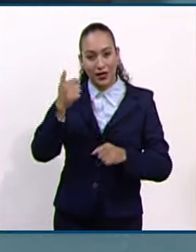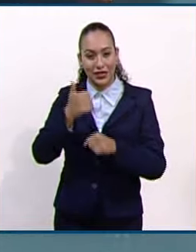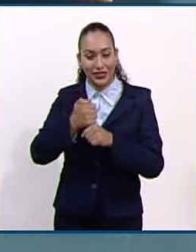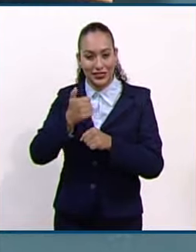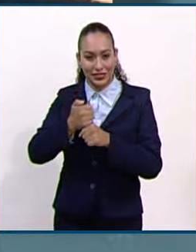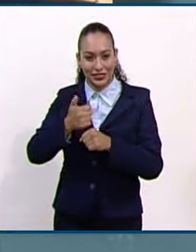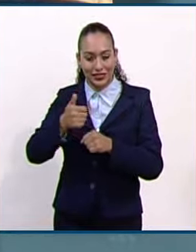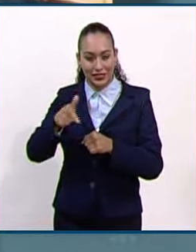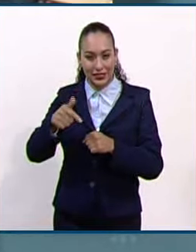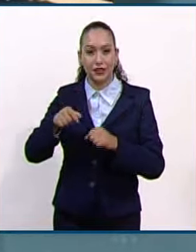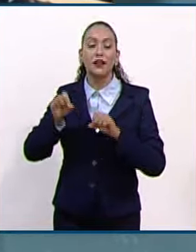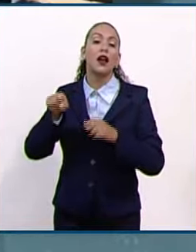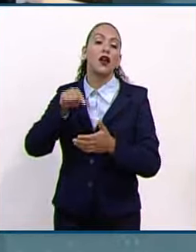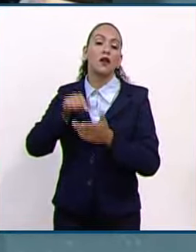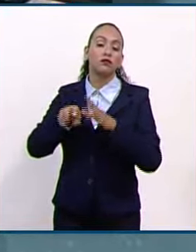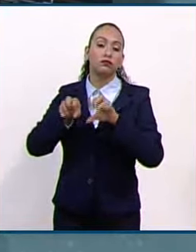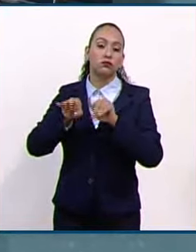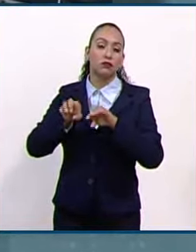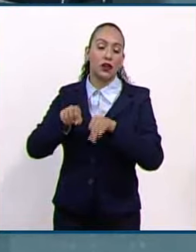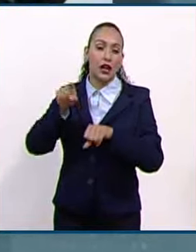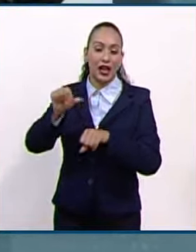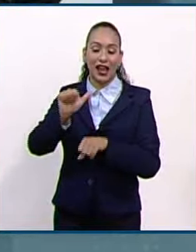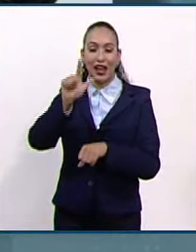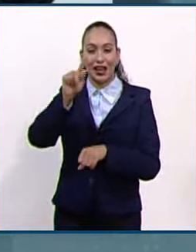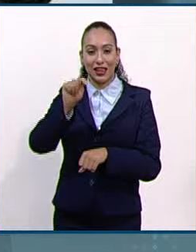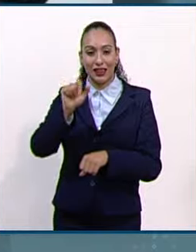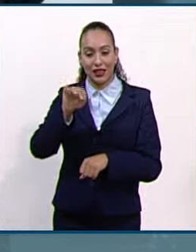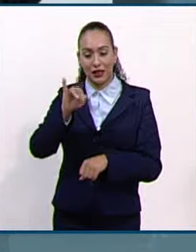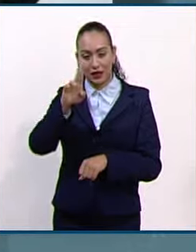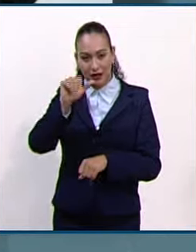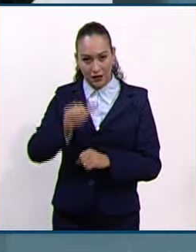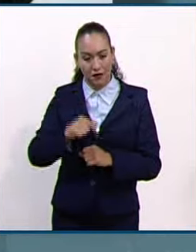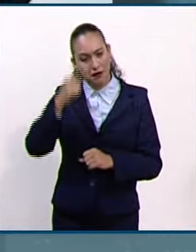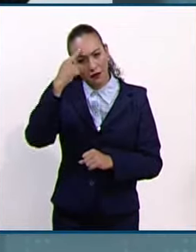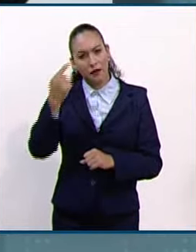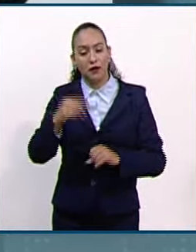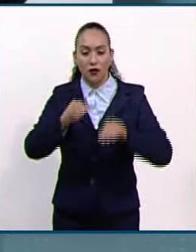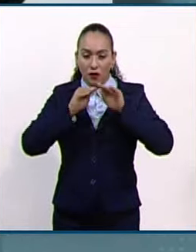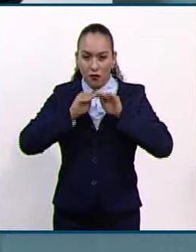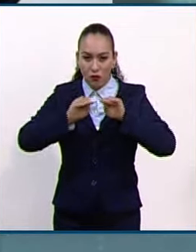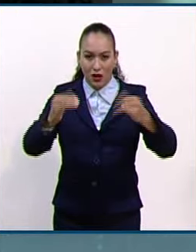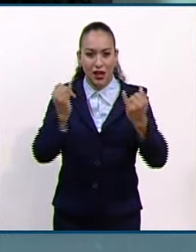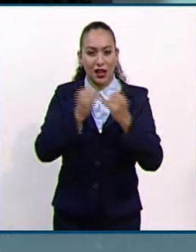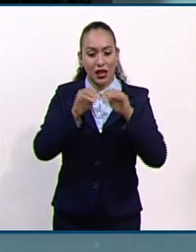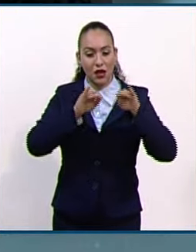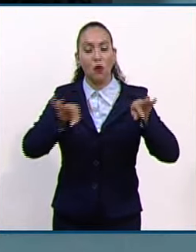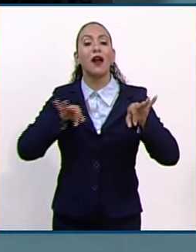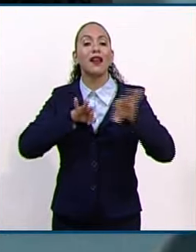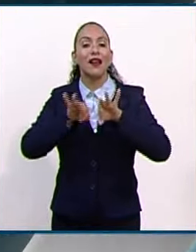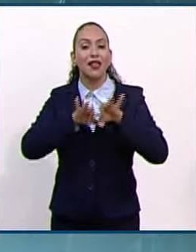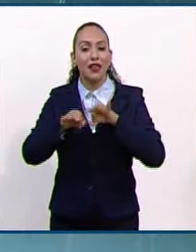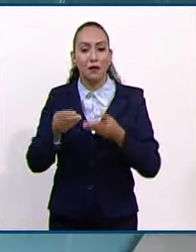Judicial con sede en el municipio de Altamira, con el objetivo de distribuir equitativamente la carga